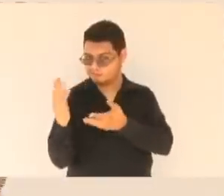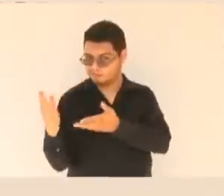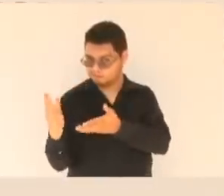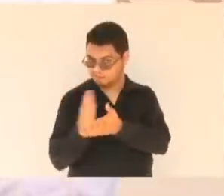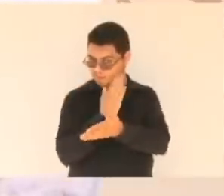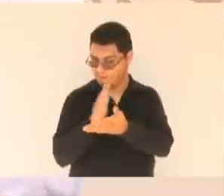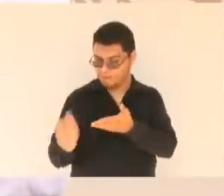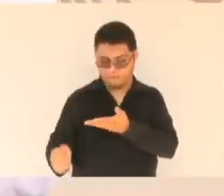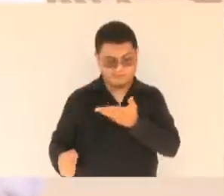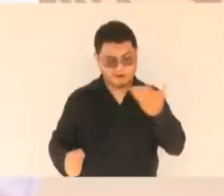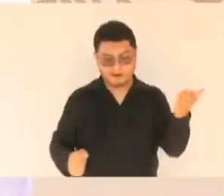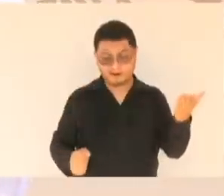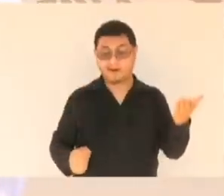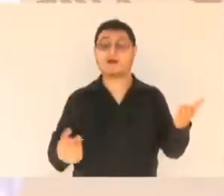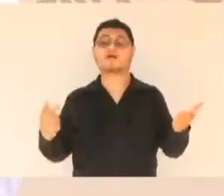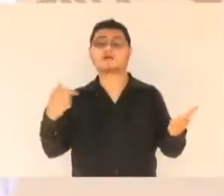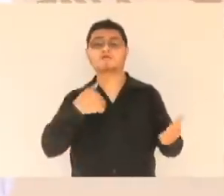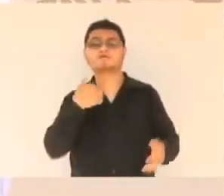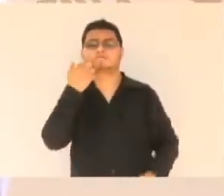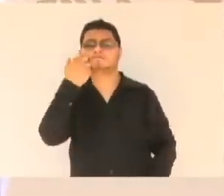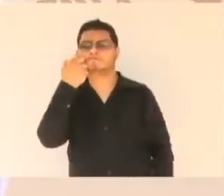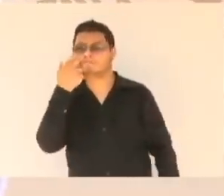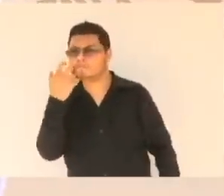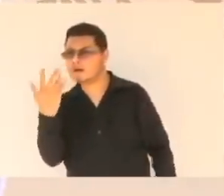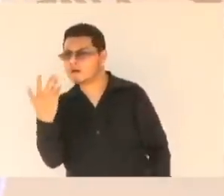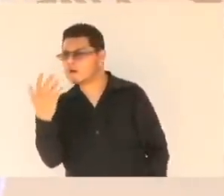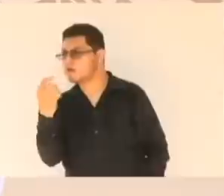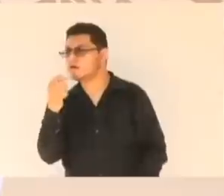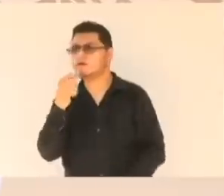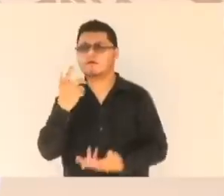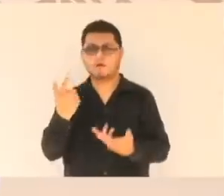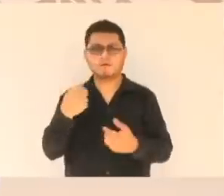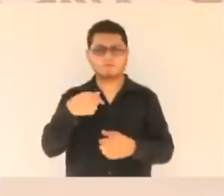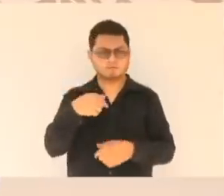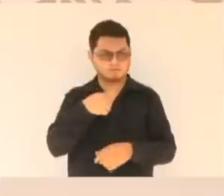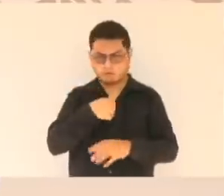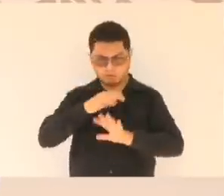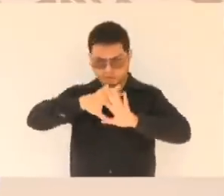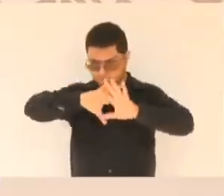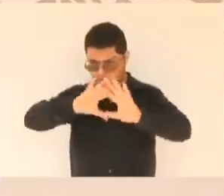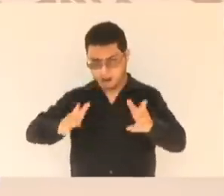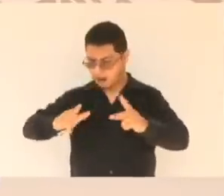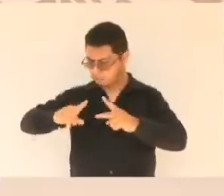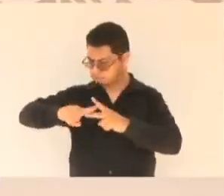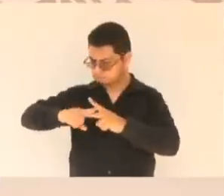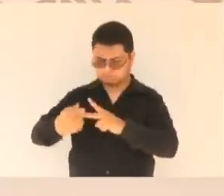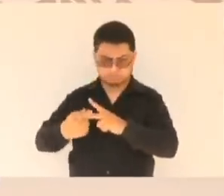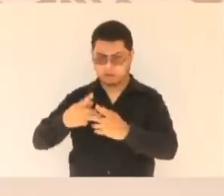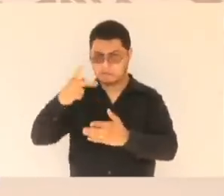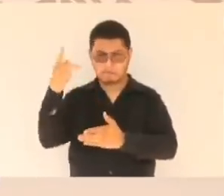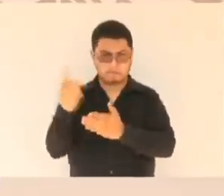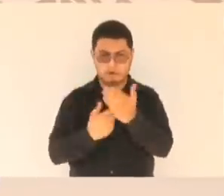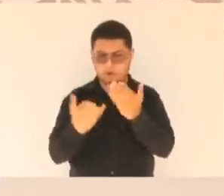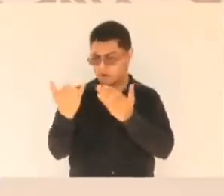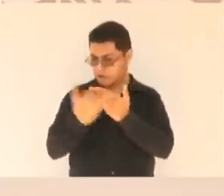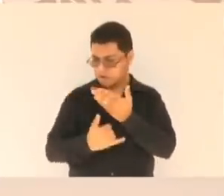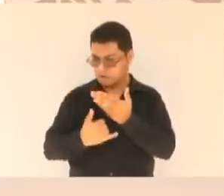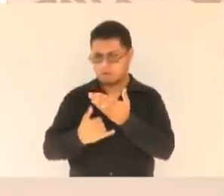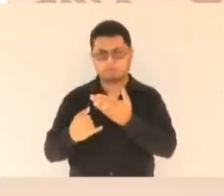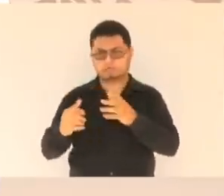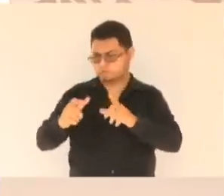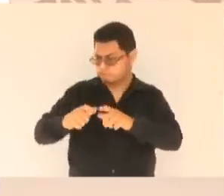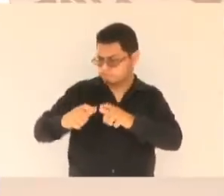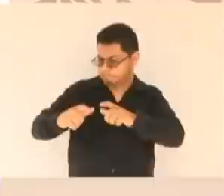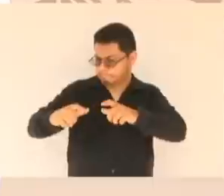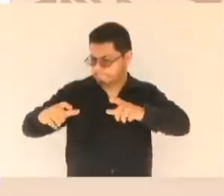cerciorarme de que se inicie el programa de la ampliación, el proyecto